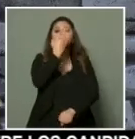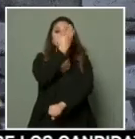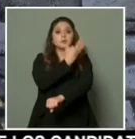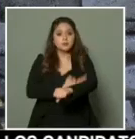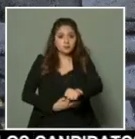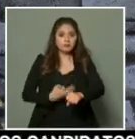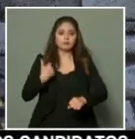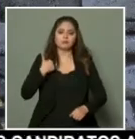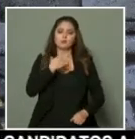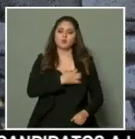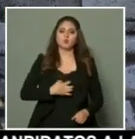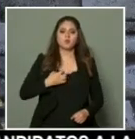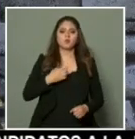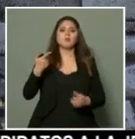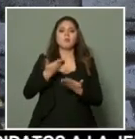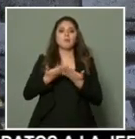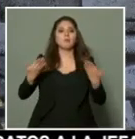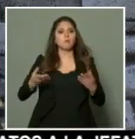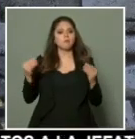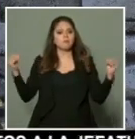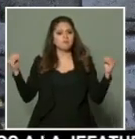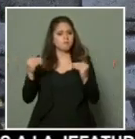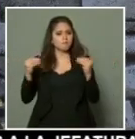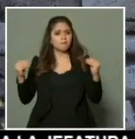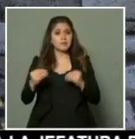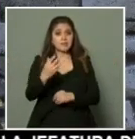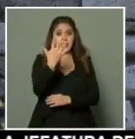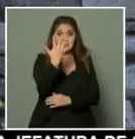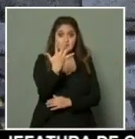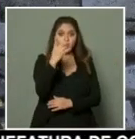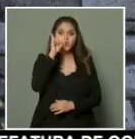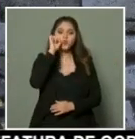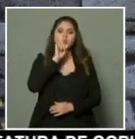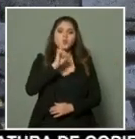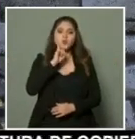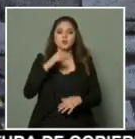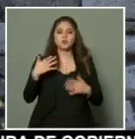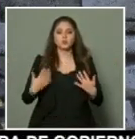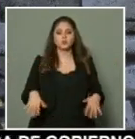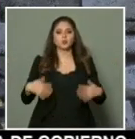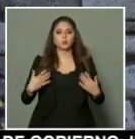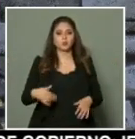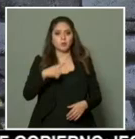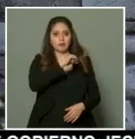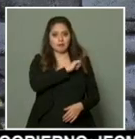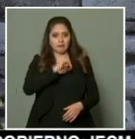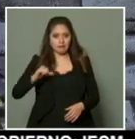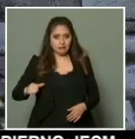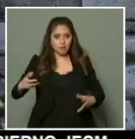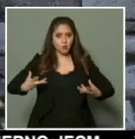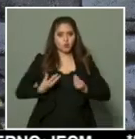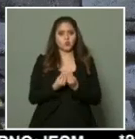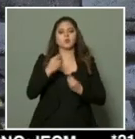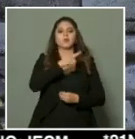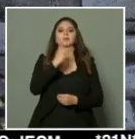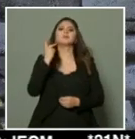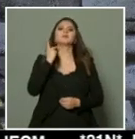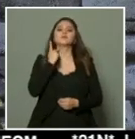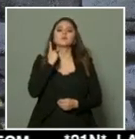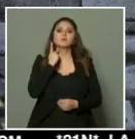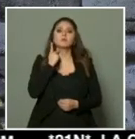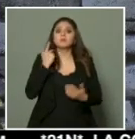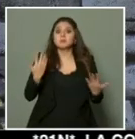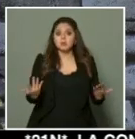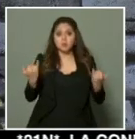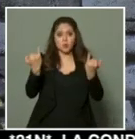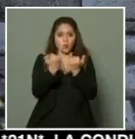cuales, dijo, vigilarán la distribución equitativa y gratuita del agua potable en la demarcación. Dijo que se apoyará de